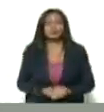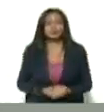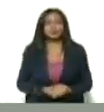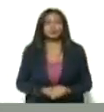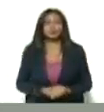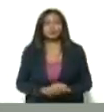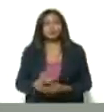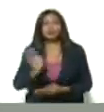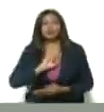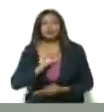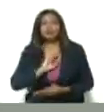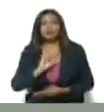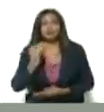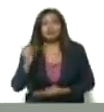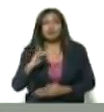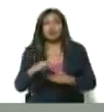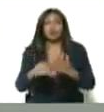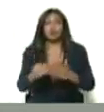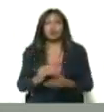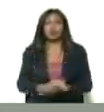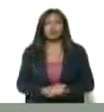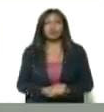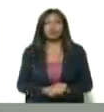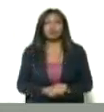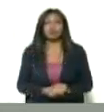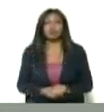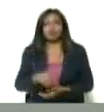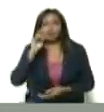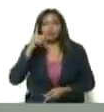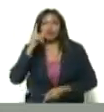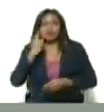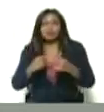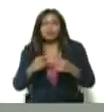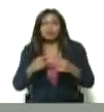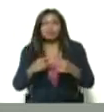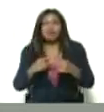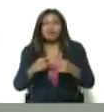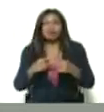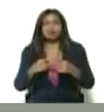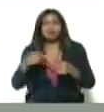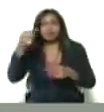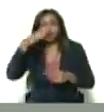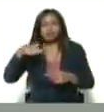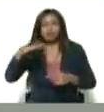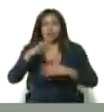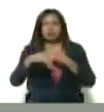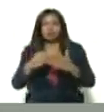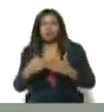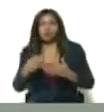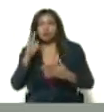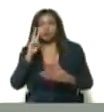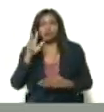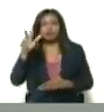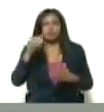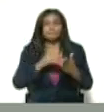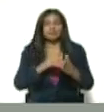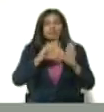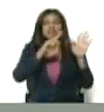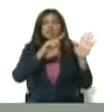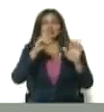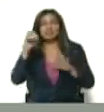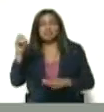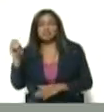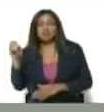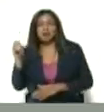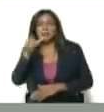con la propia existencia, presidente. En este momento, la mitad de la población del planeta, más aproximadamente unos 3.600 millones de